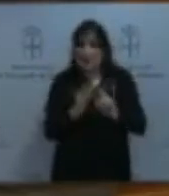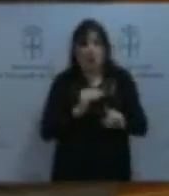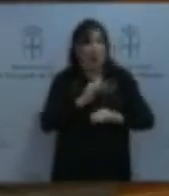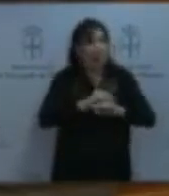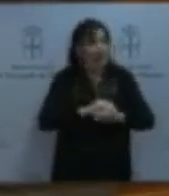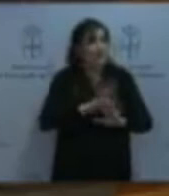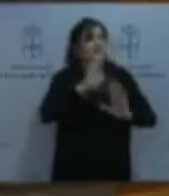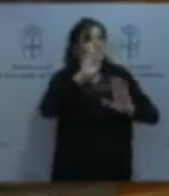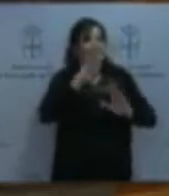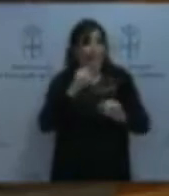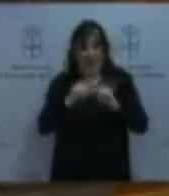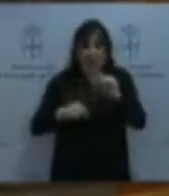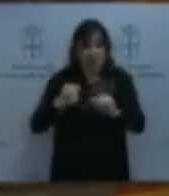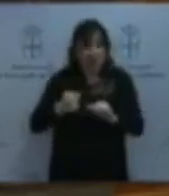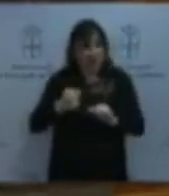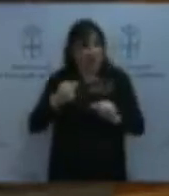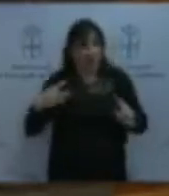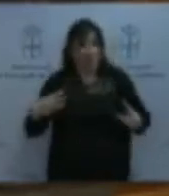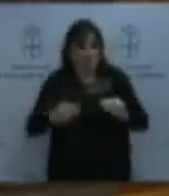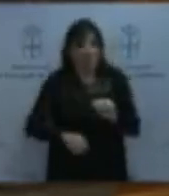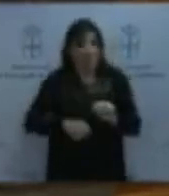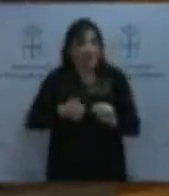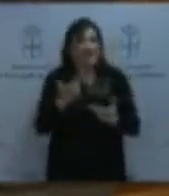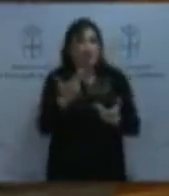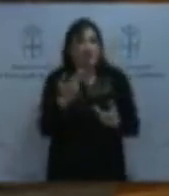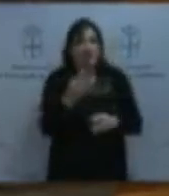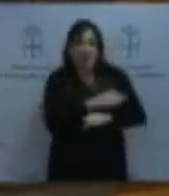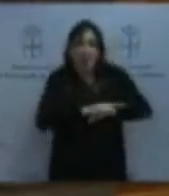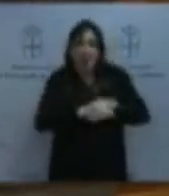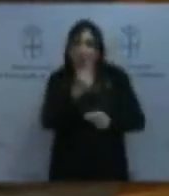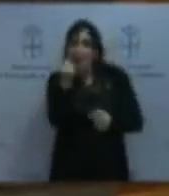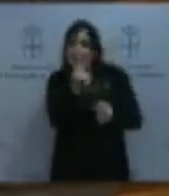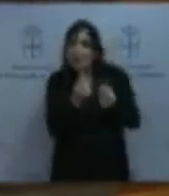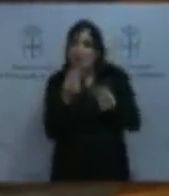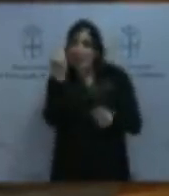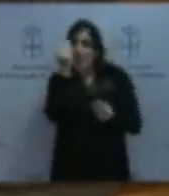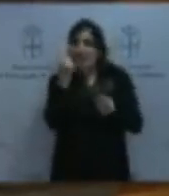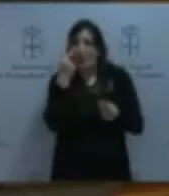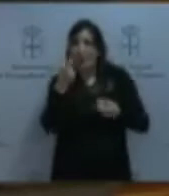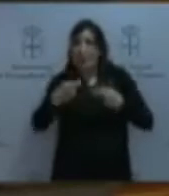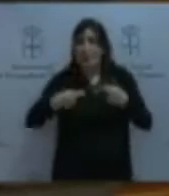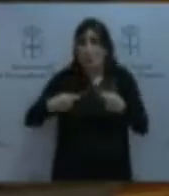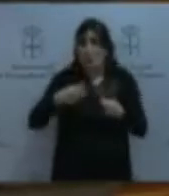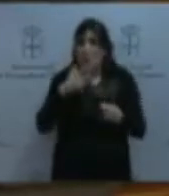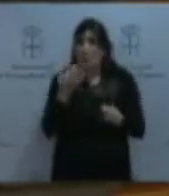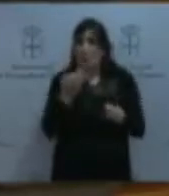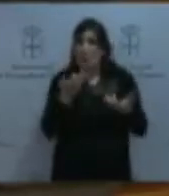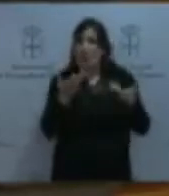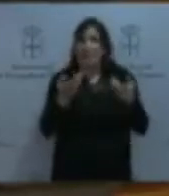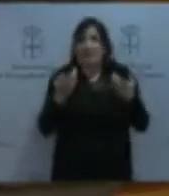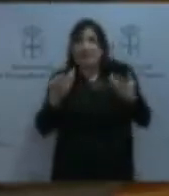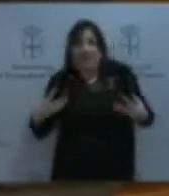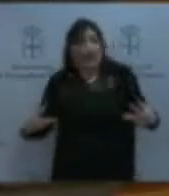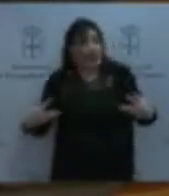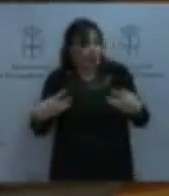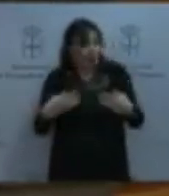ese Gobierno pensando en una negociación en la que va a haber que vadear de alguna manera pues unos recortes que se anuncian por encima de los 9.000 millones